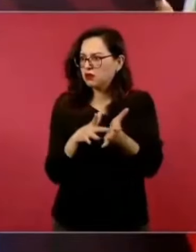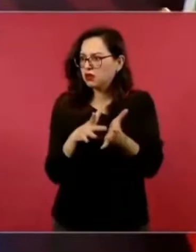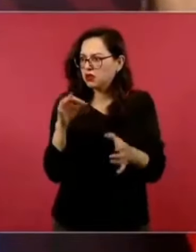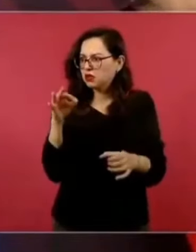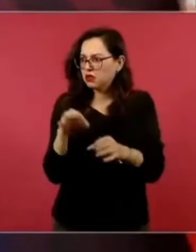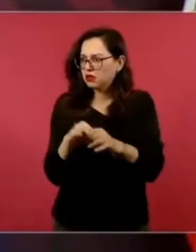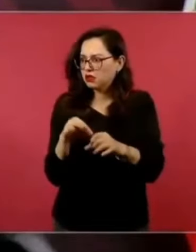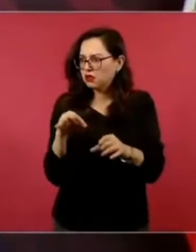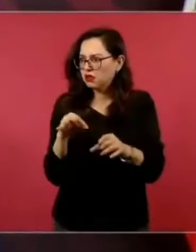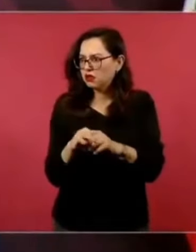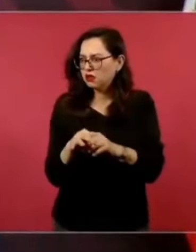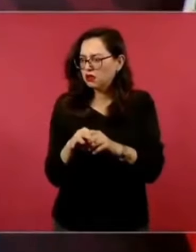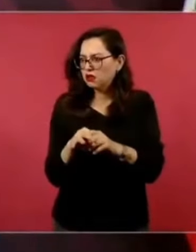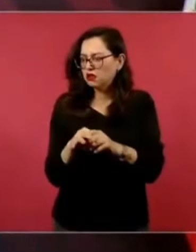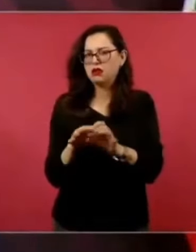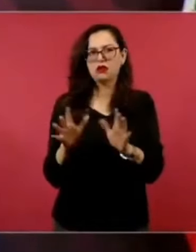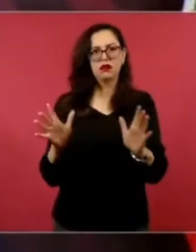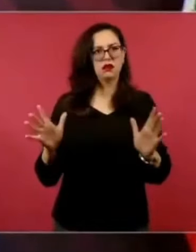del